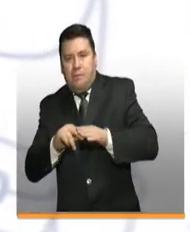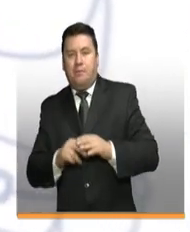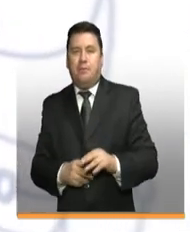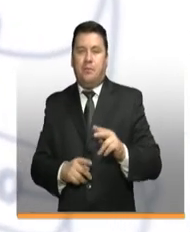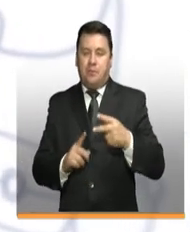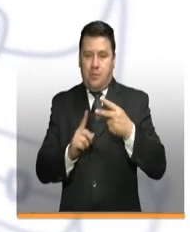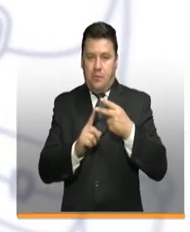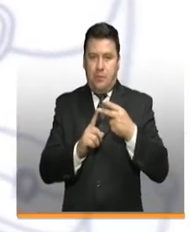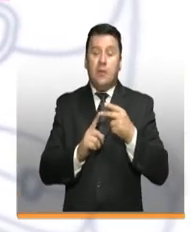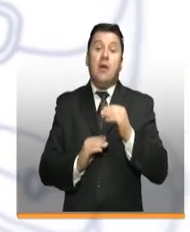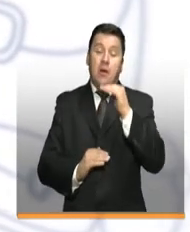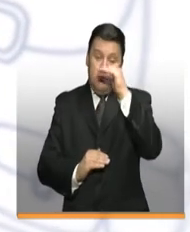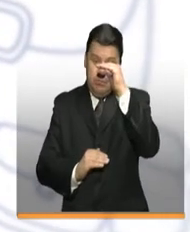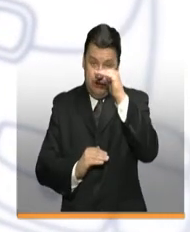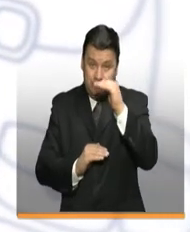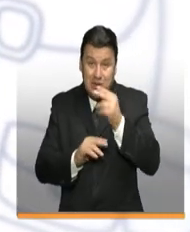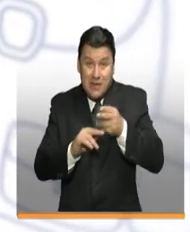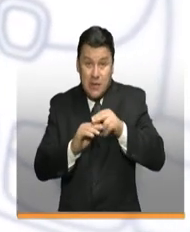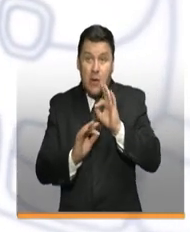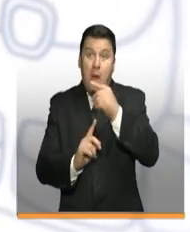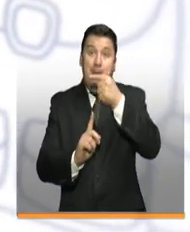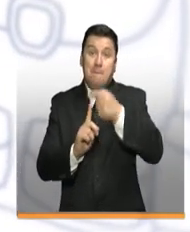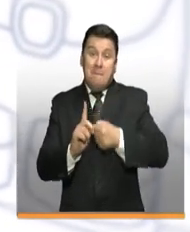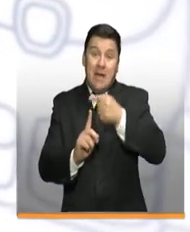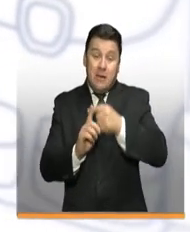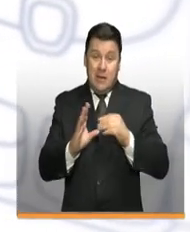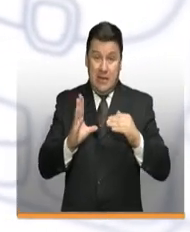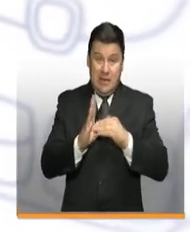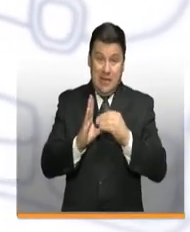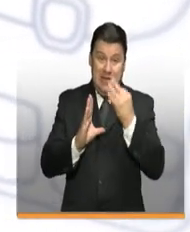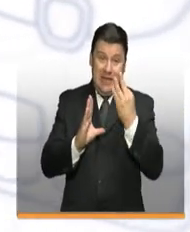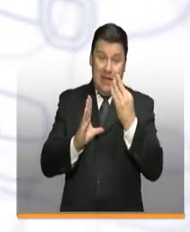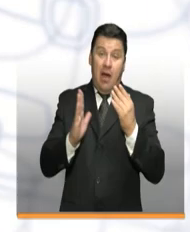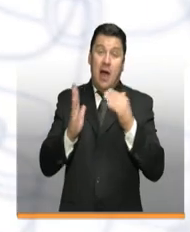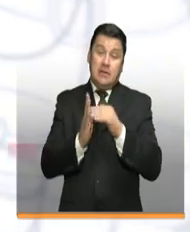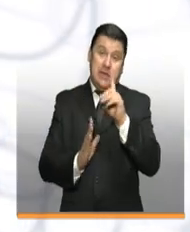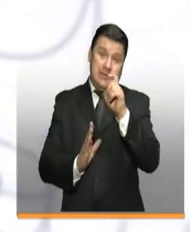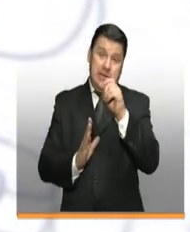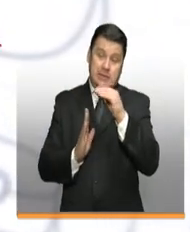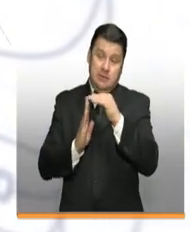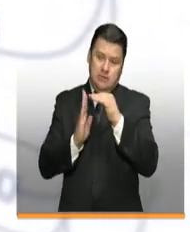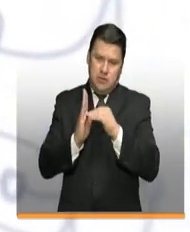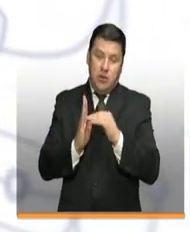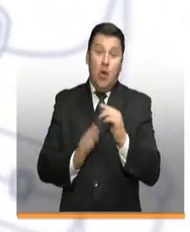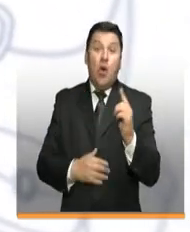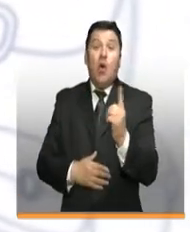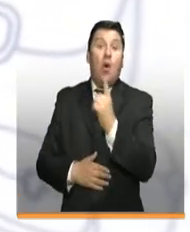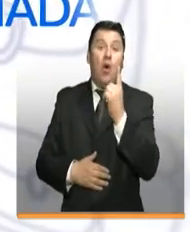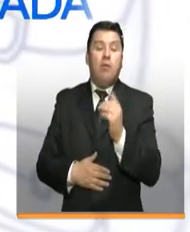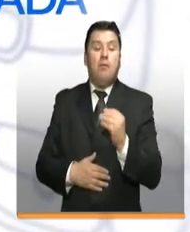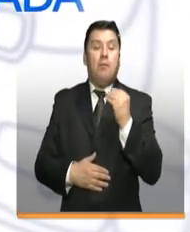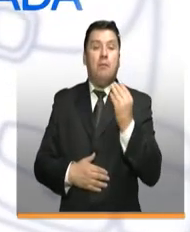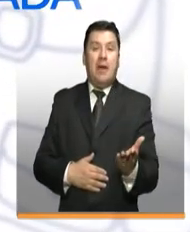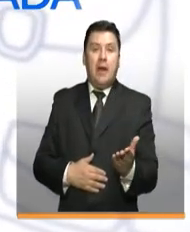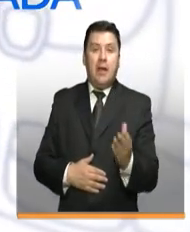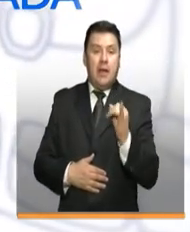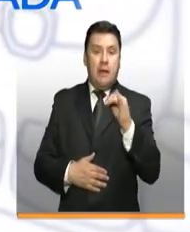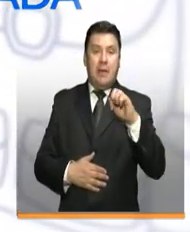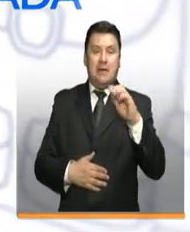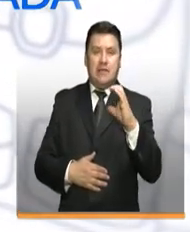Segundo, reducción de la tasa de interés mensual para estratos 3 al 6. Únicamente se cobrará el